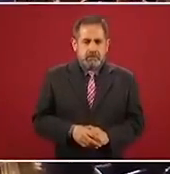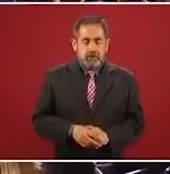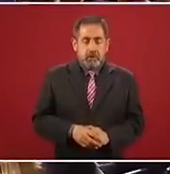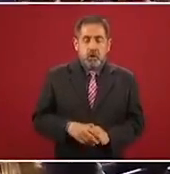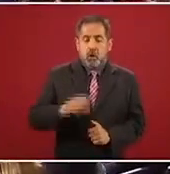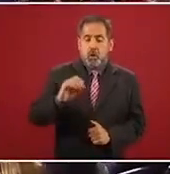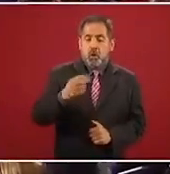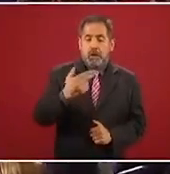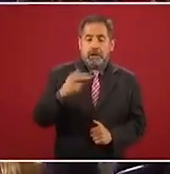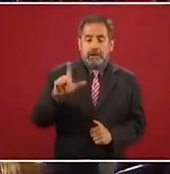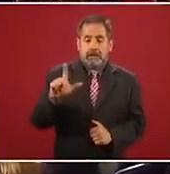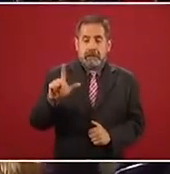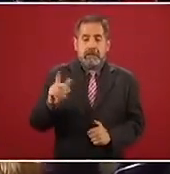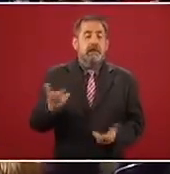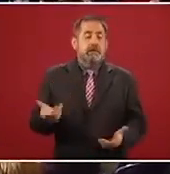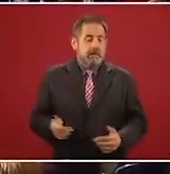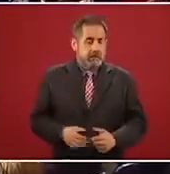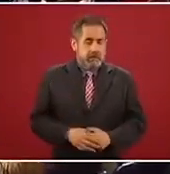OHL,